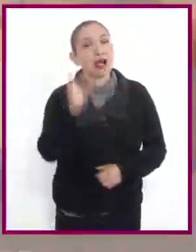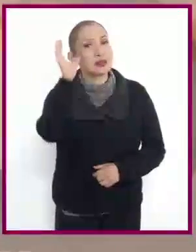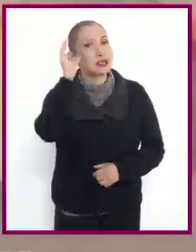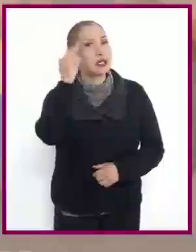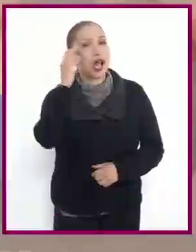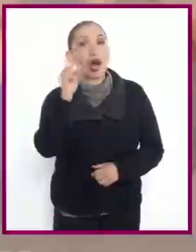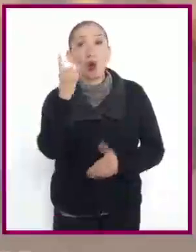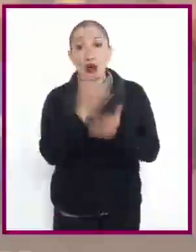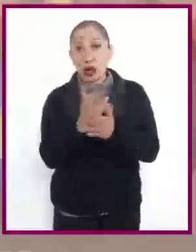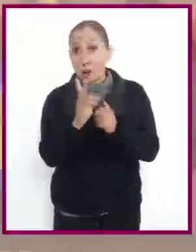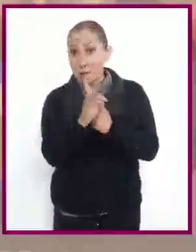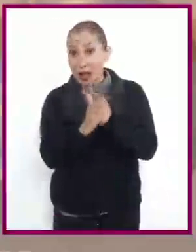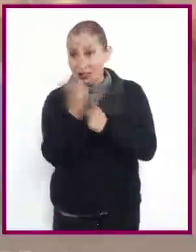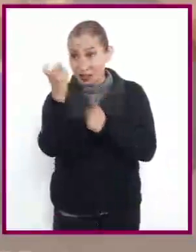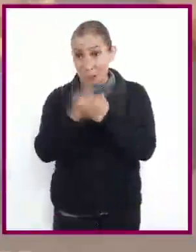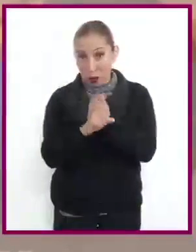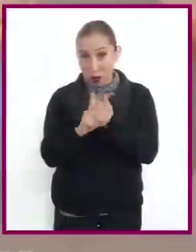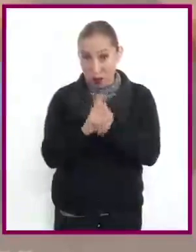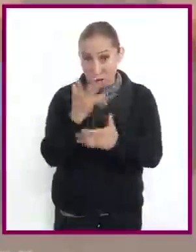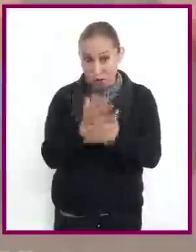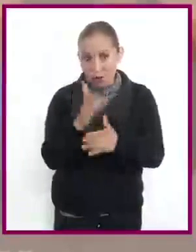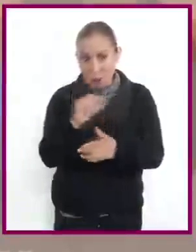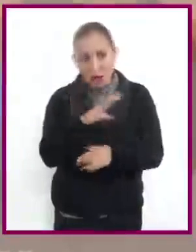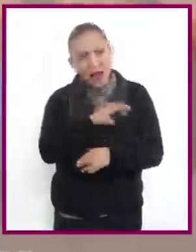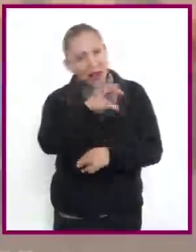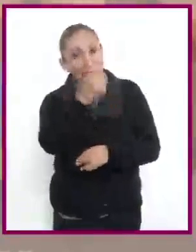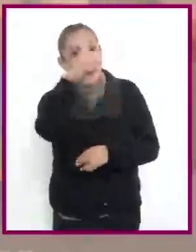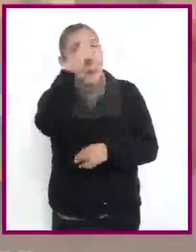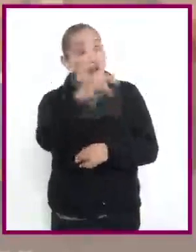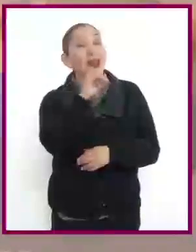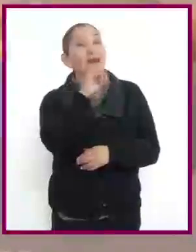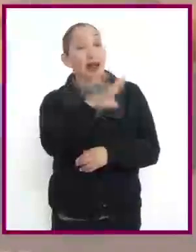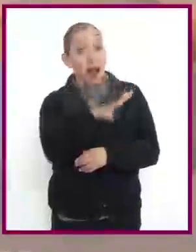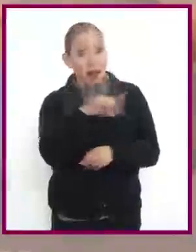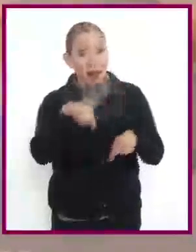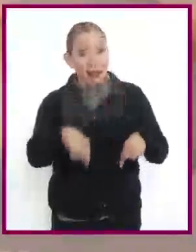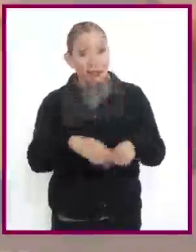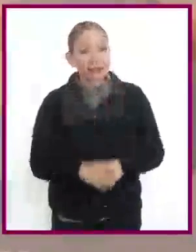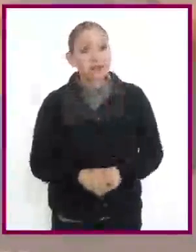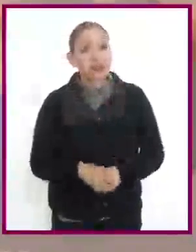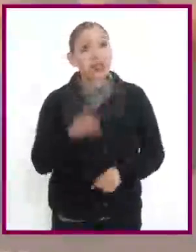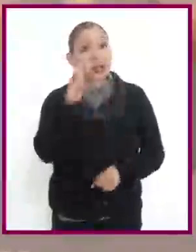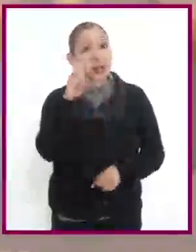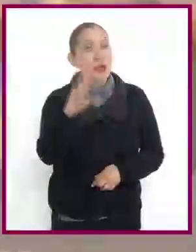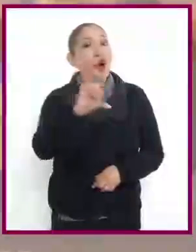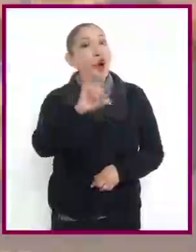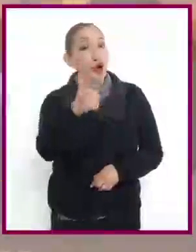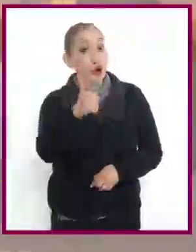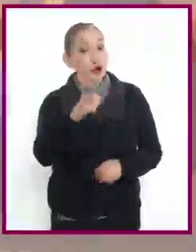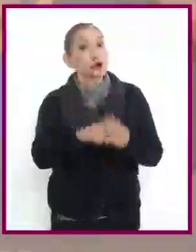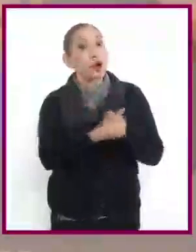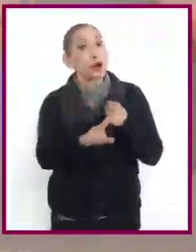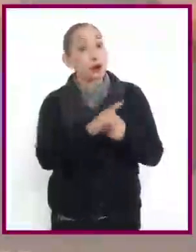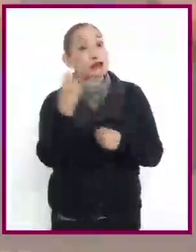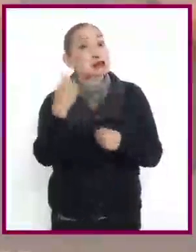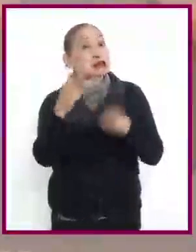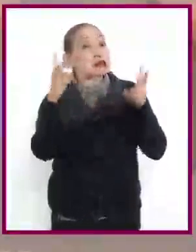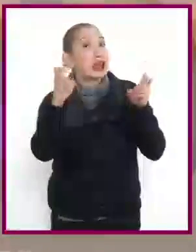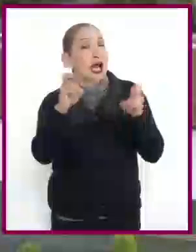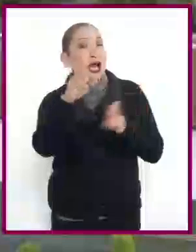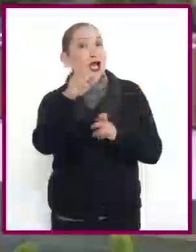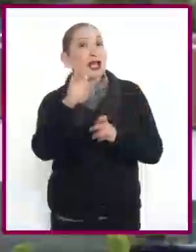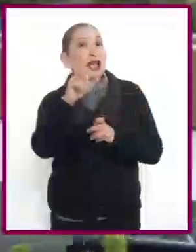para protegerse de los altos índices de contaminación que provocan cáncer de pulmón. Eso es muy grave, Trali. ¿Se podrá